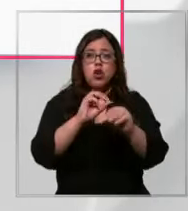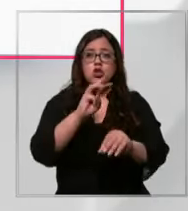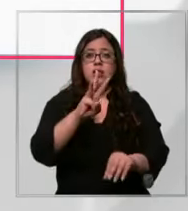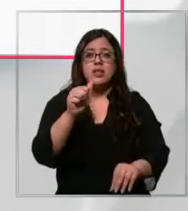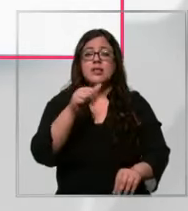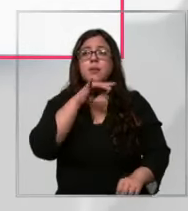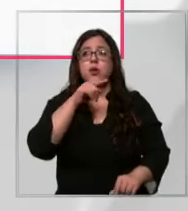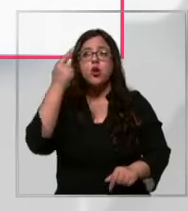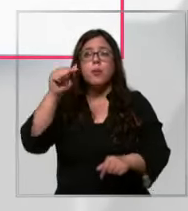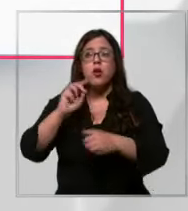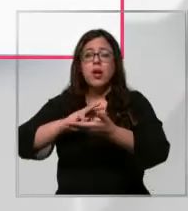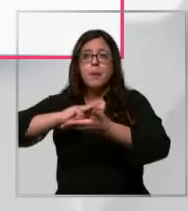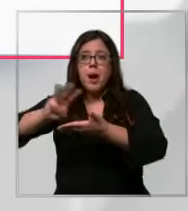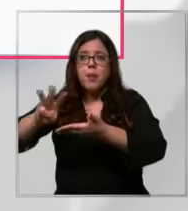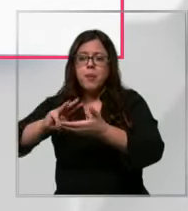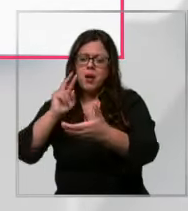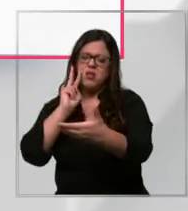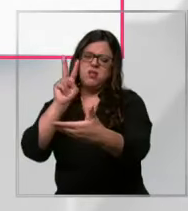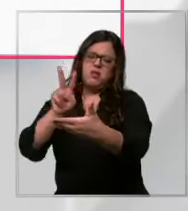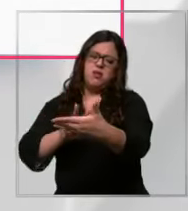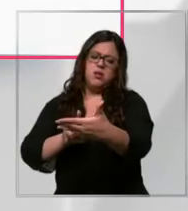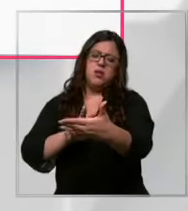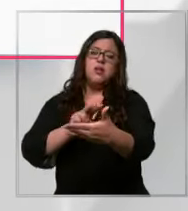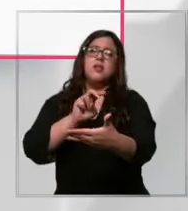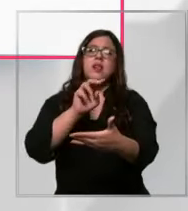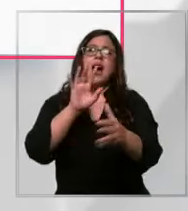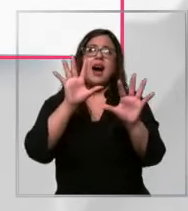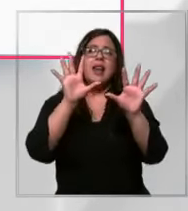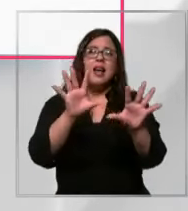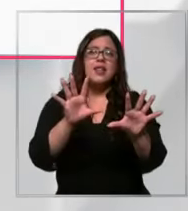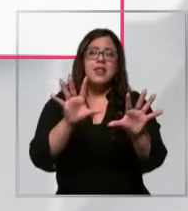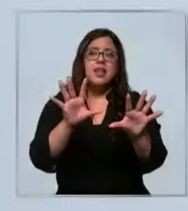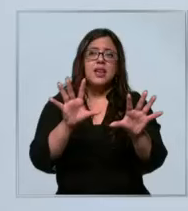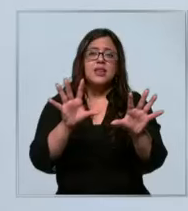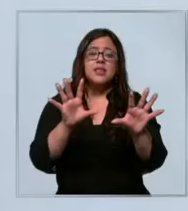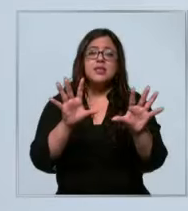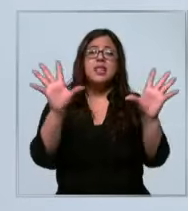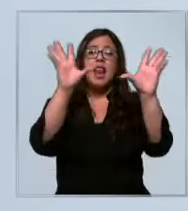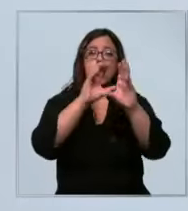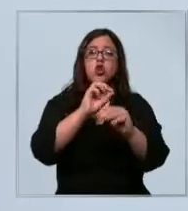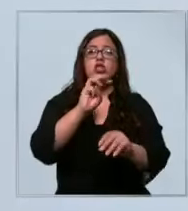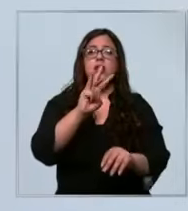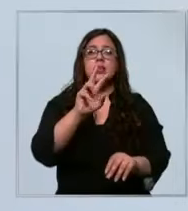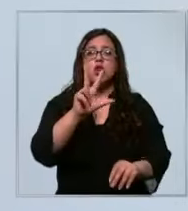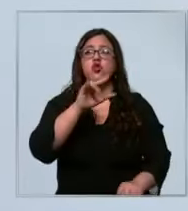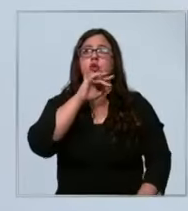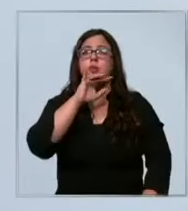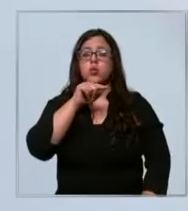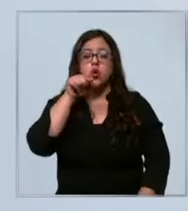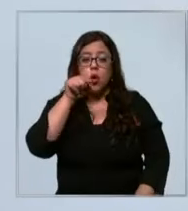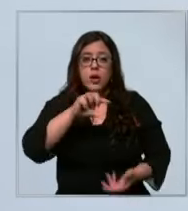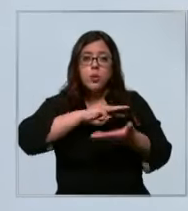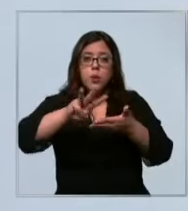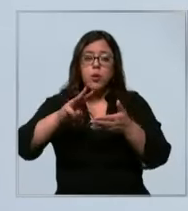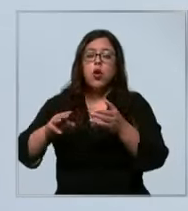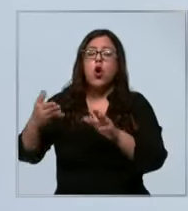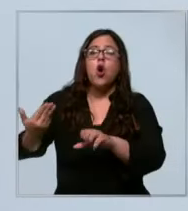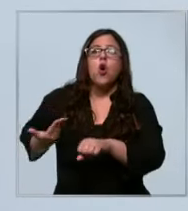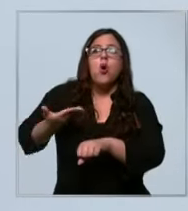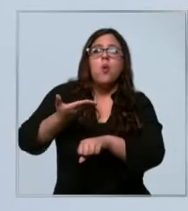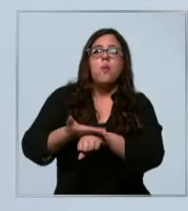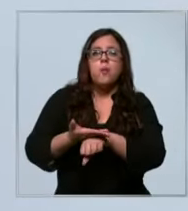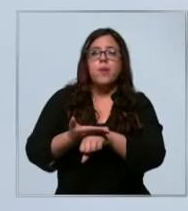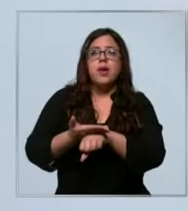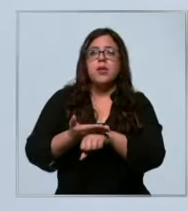alerta, según el registro de los vecinos, llegó a las 22:38 minutos. Este mensaje obedeció a una solicitud por parte